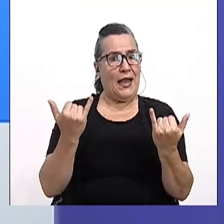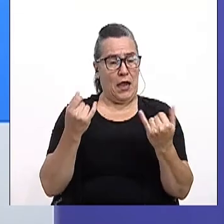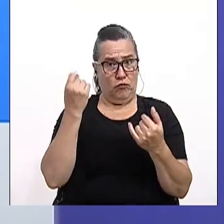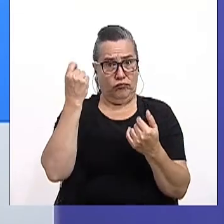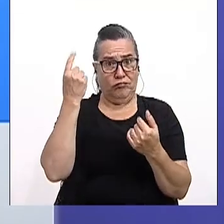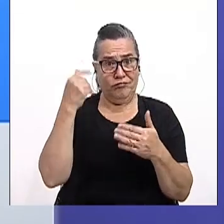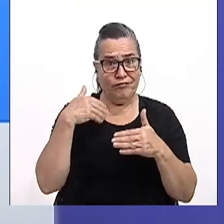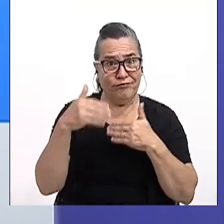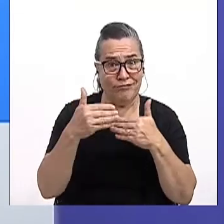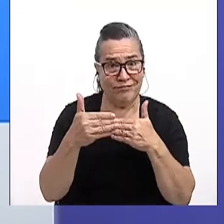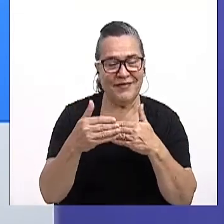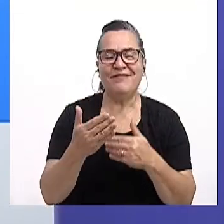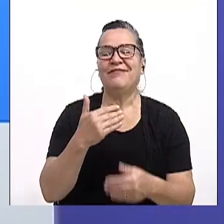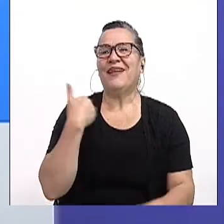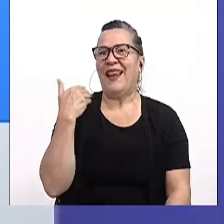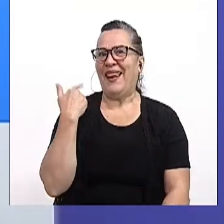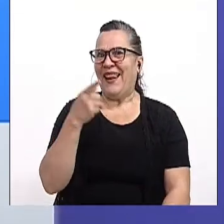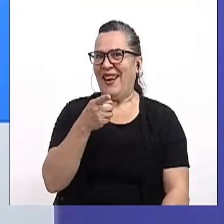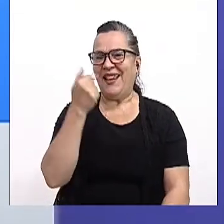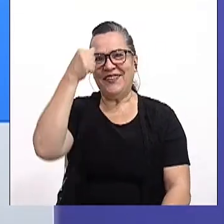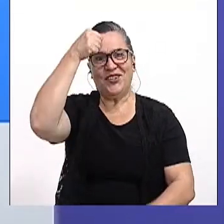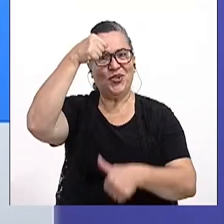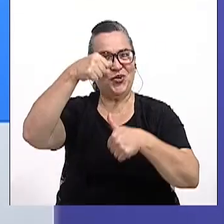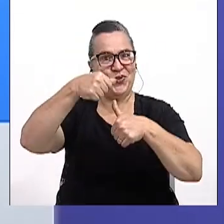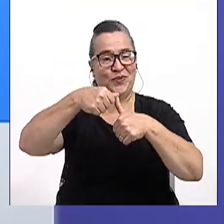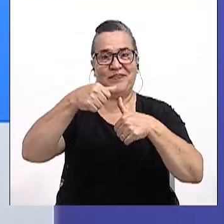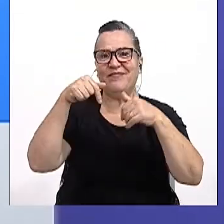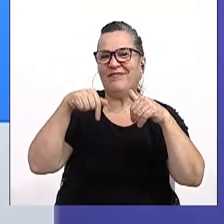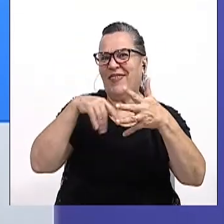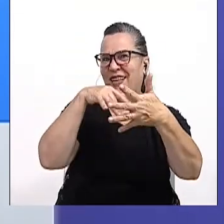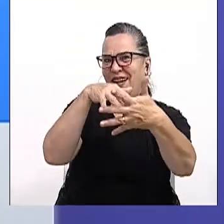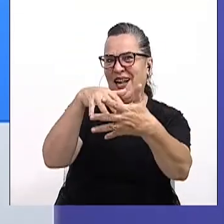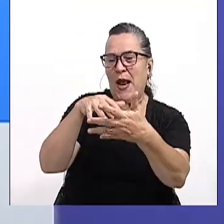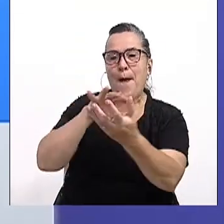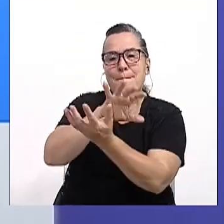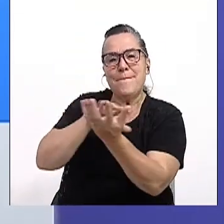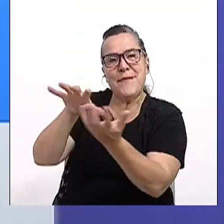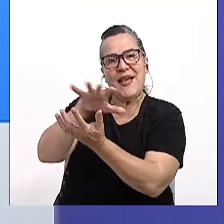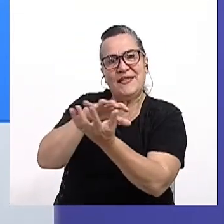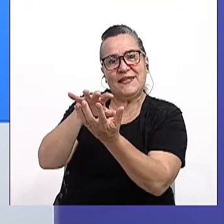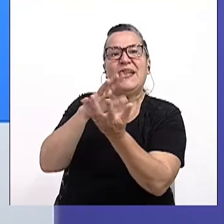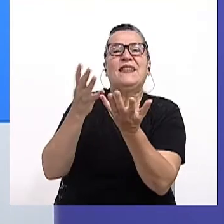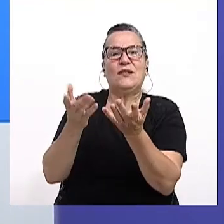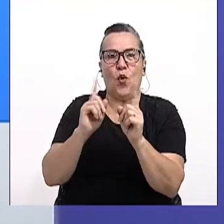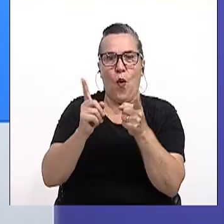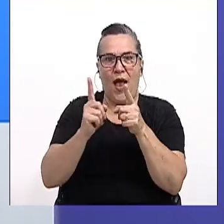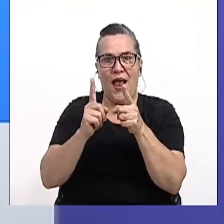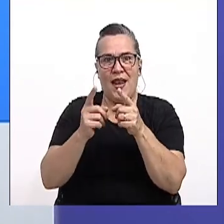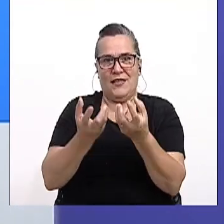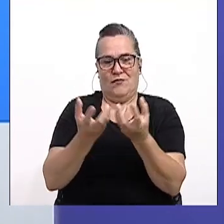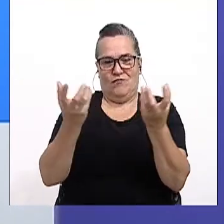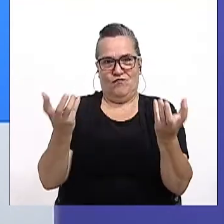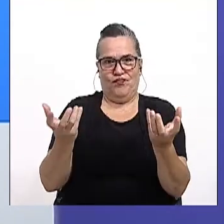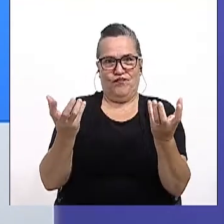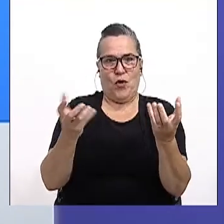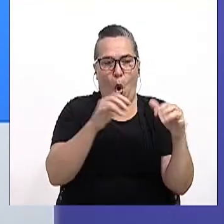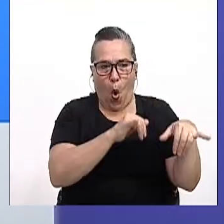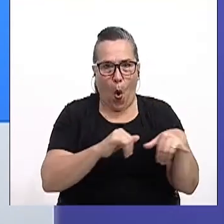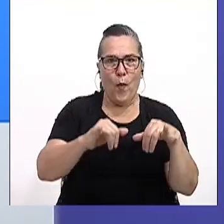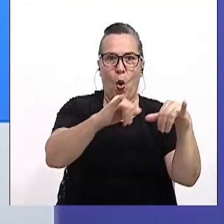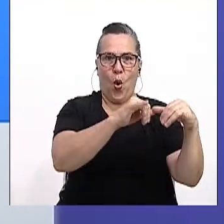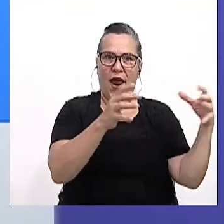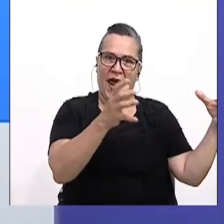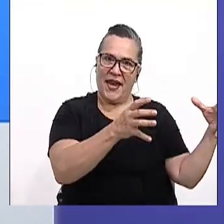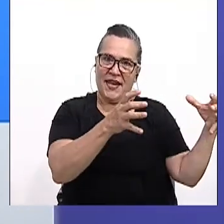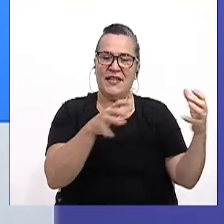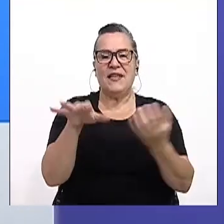¿Comprendiendo? Bueno, me alegro mucho porque recuerden, estamos estudiando las mezclas homogéneas y heterogéneas. ¿Y qué les parece si revisamos